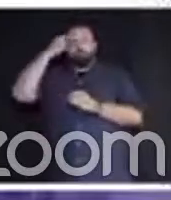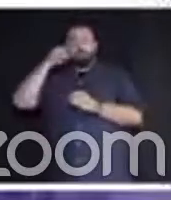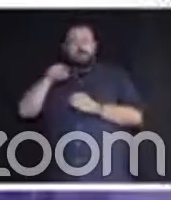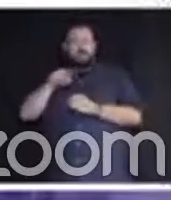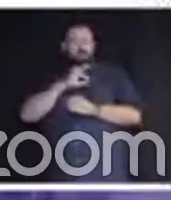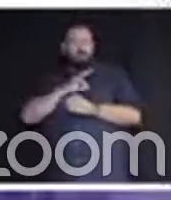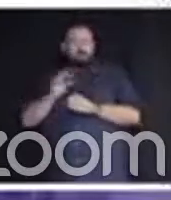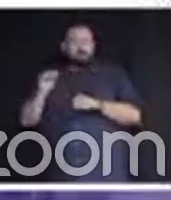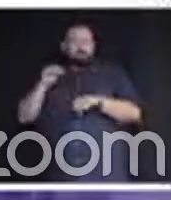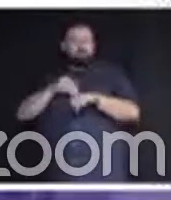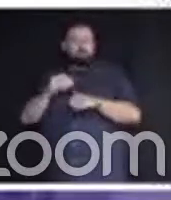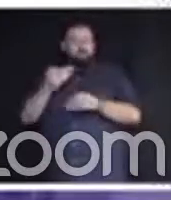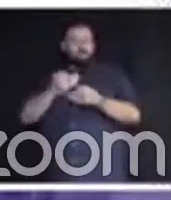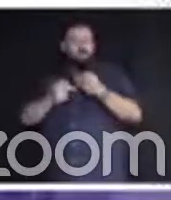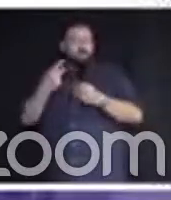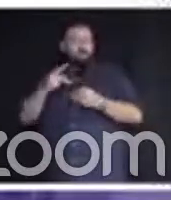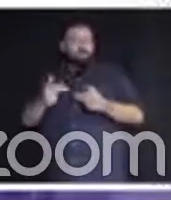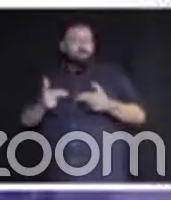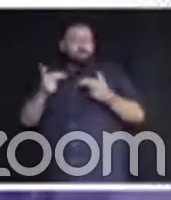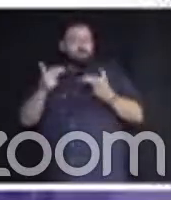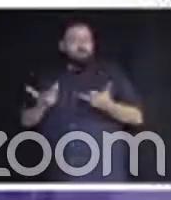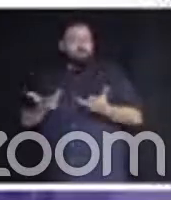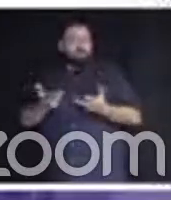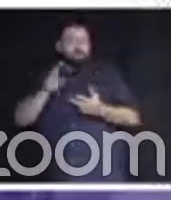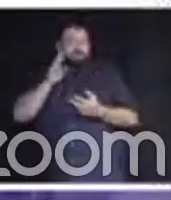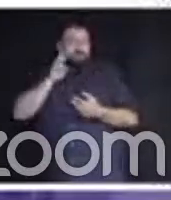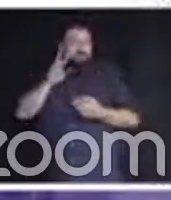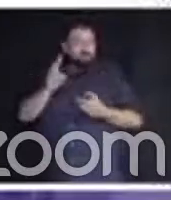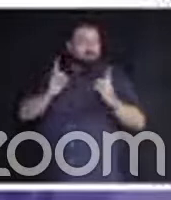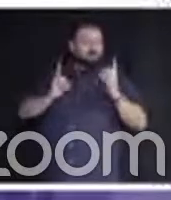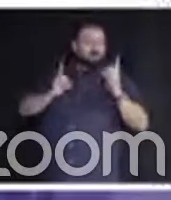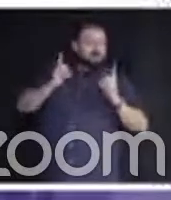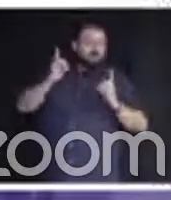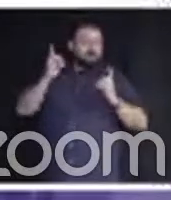para invertir en su negocio. ¿Están de acuerdo? Los veo dudosos.